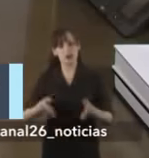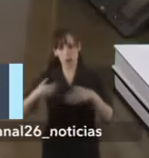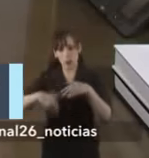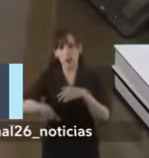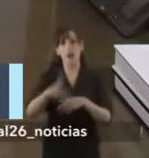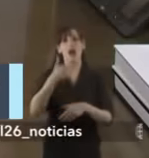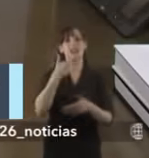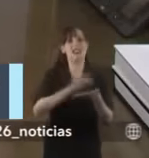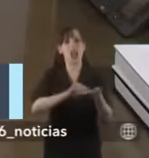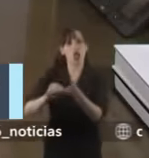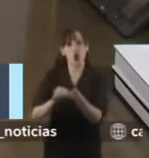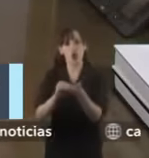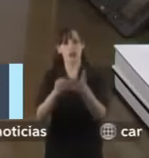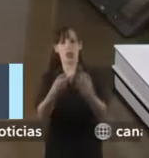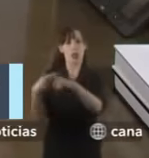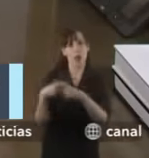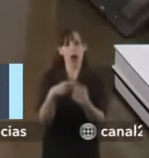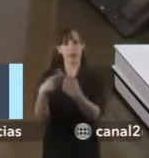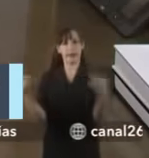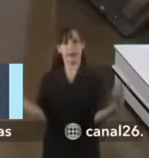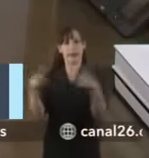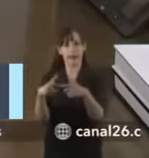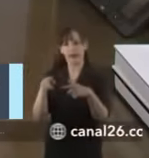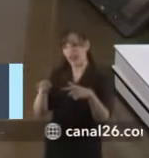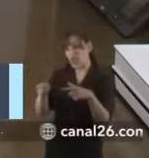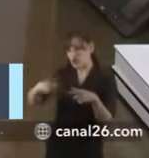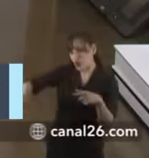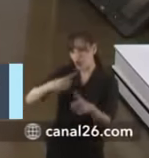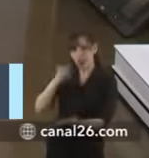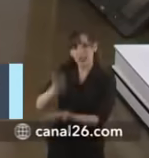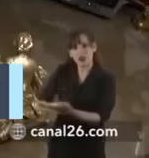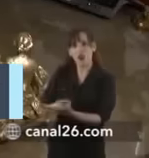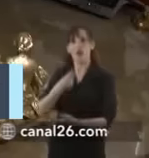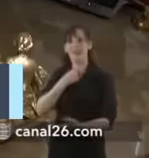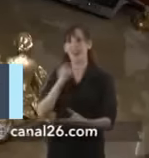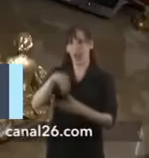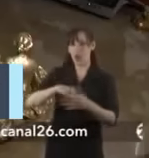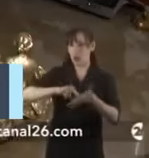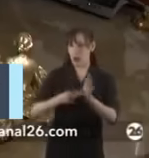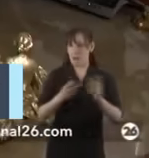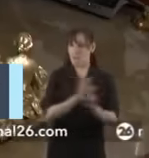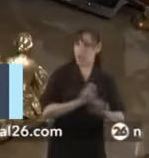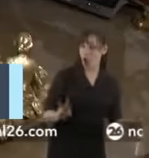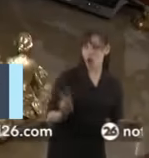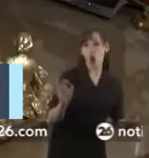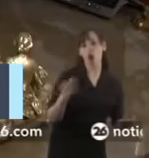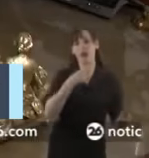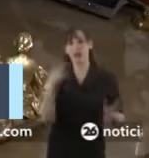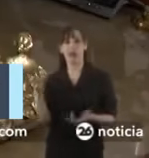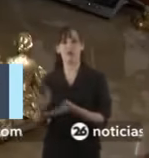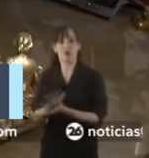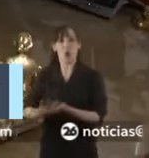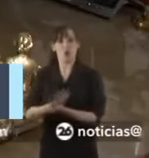elegir si quieren ser parte de la solución O si quieren seguir siendo parte del problema y también depende de los argentinos de